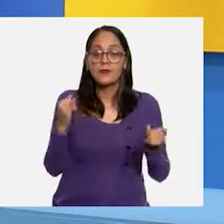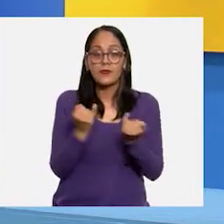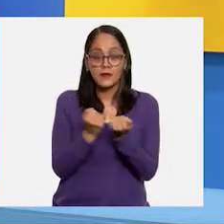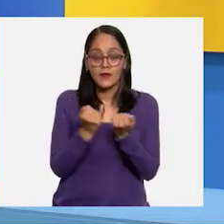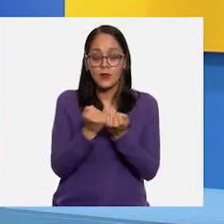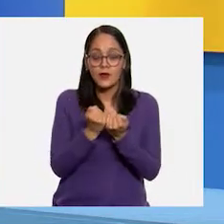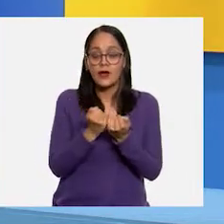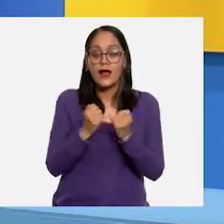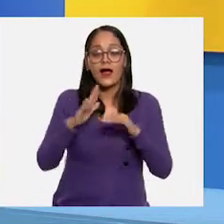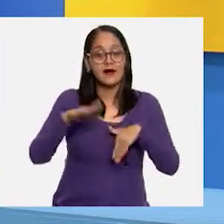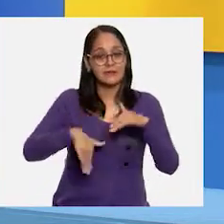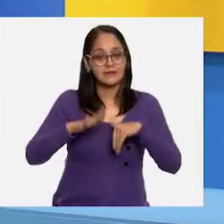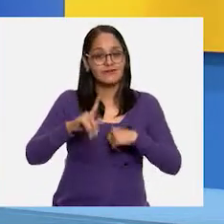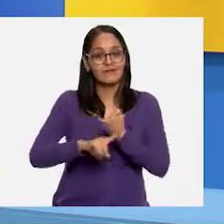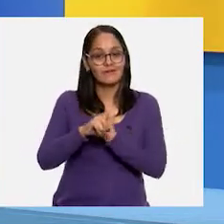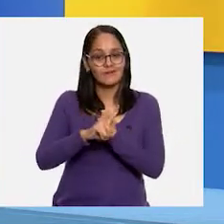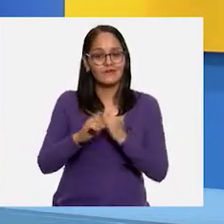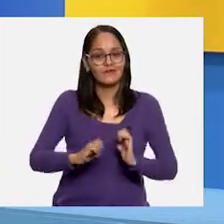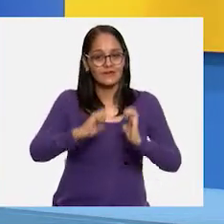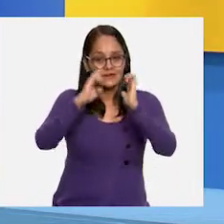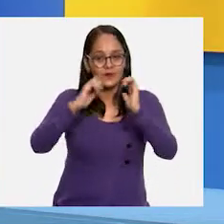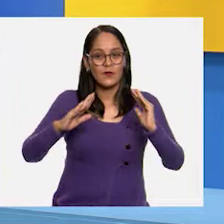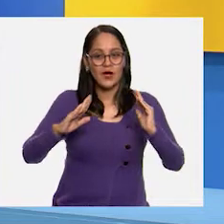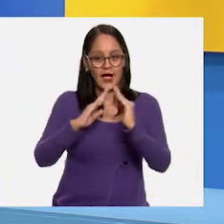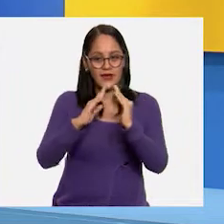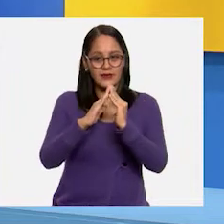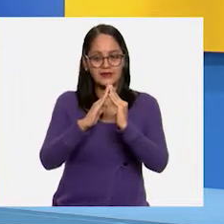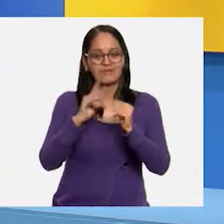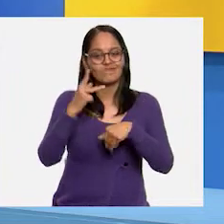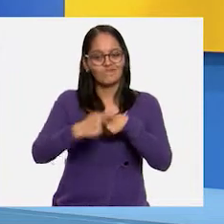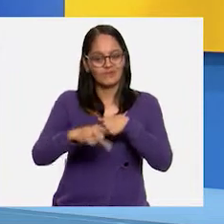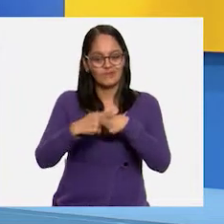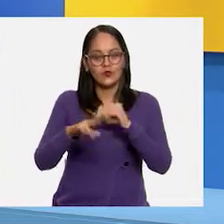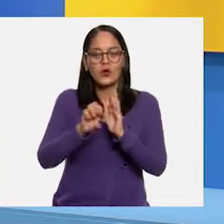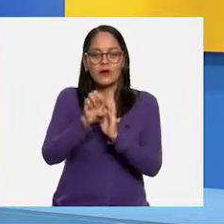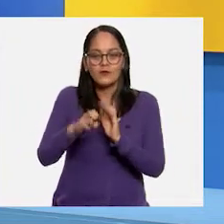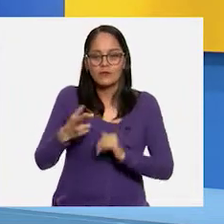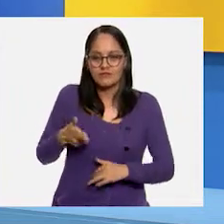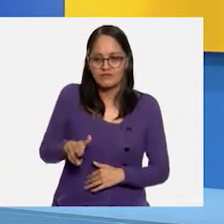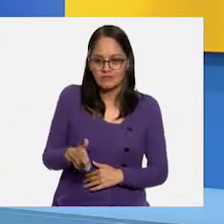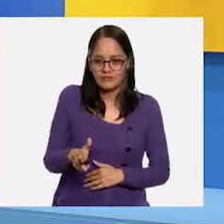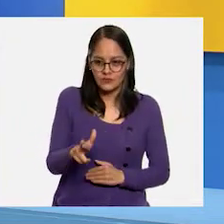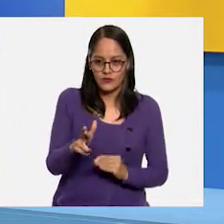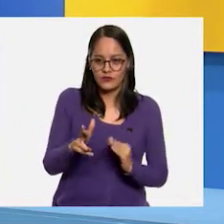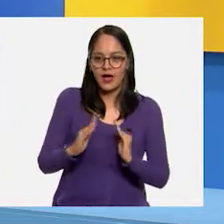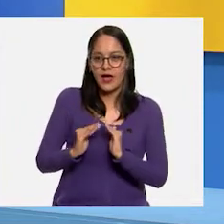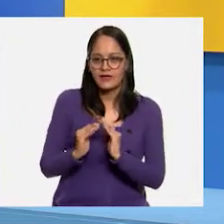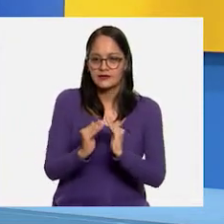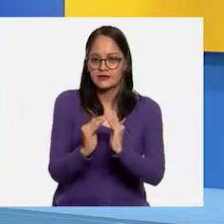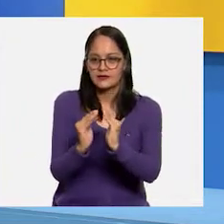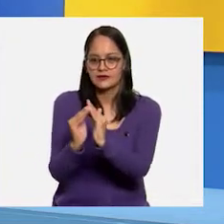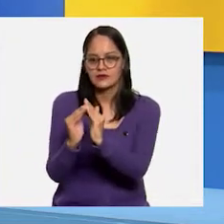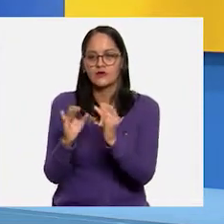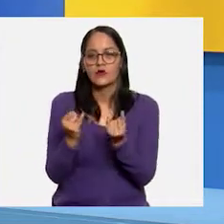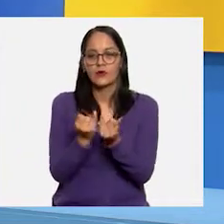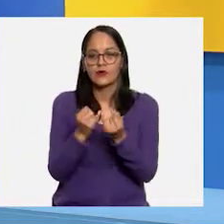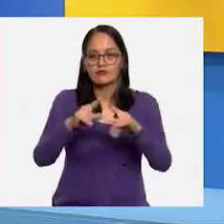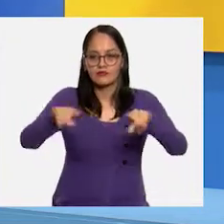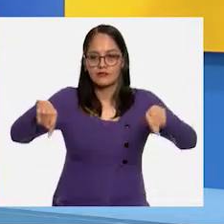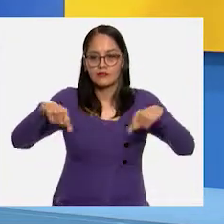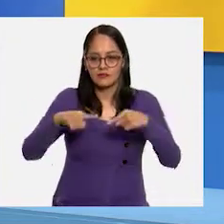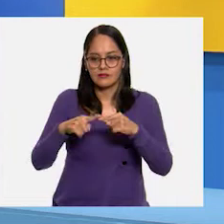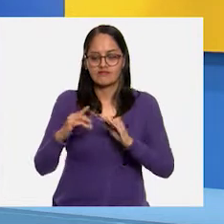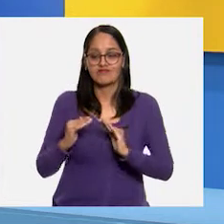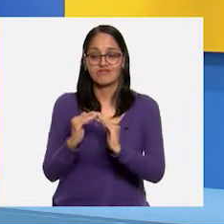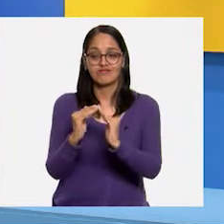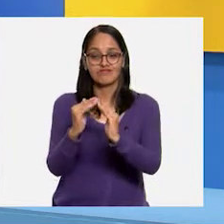lugares inadecuados, ya sea porque están en la orilla de ríos o cuerpos de agua, pero también nos habló de las zonas planas y bajas que